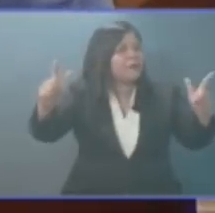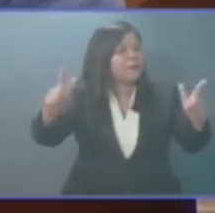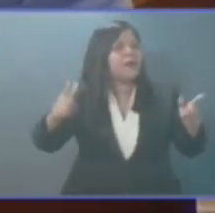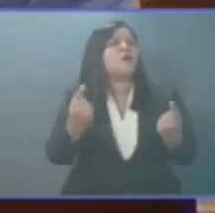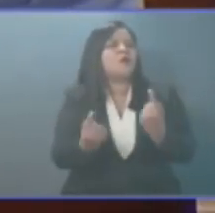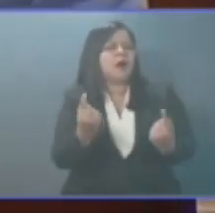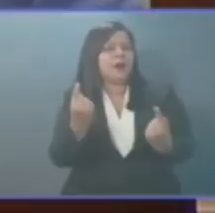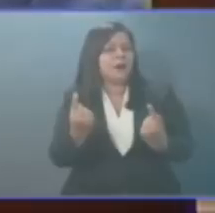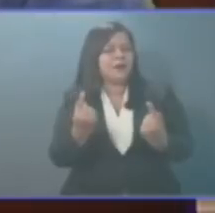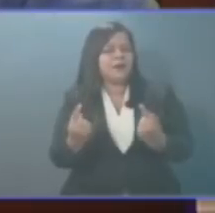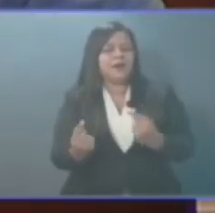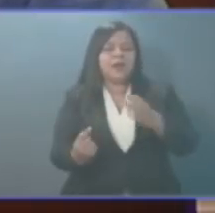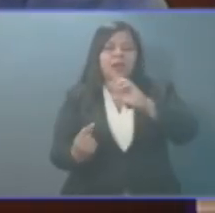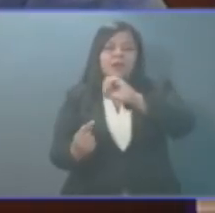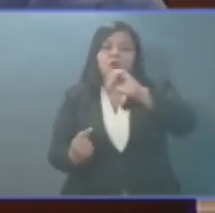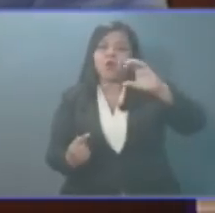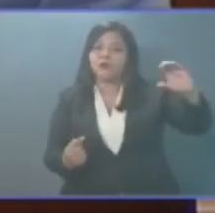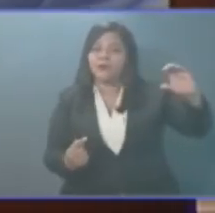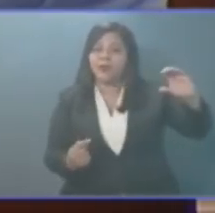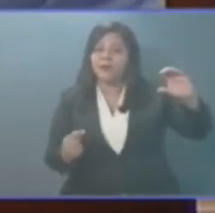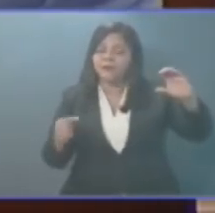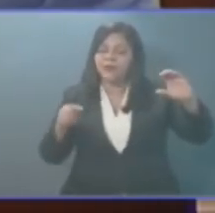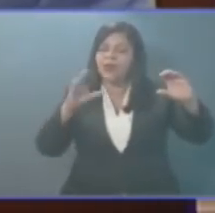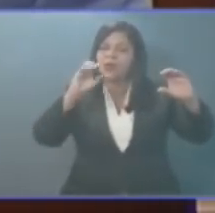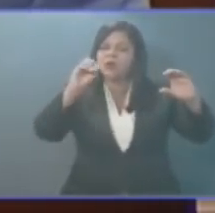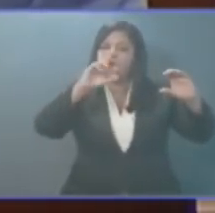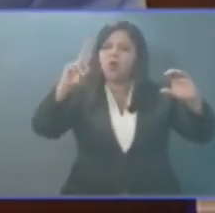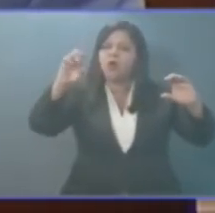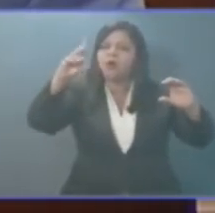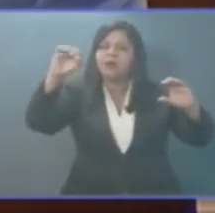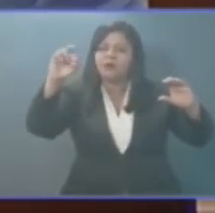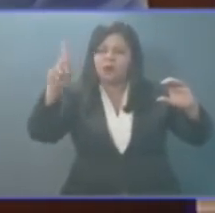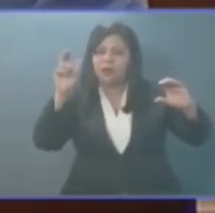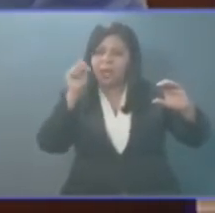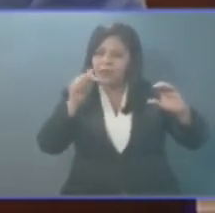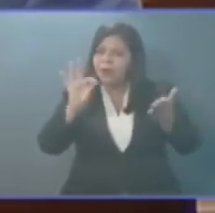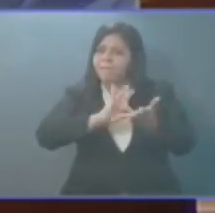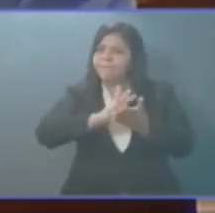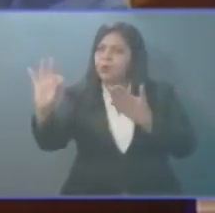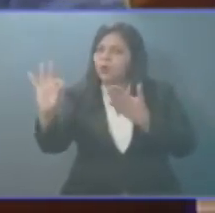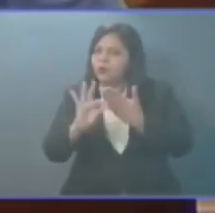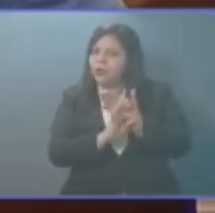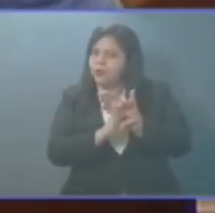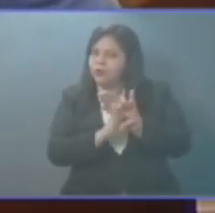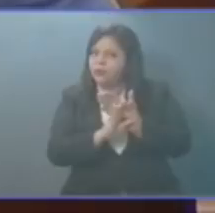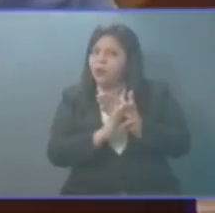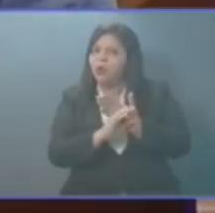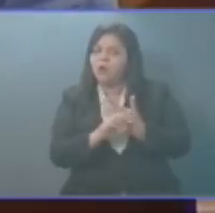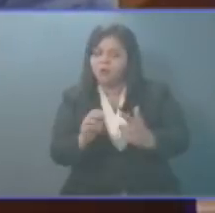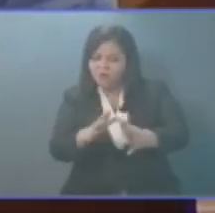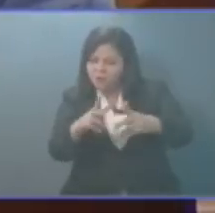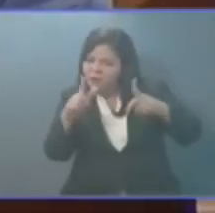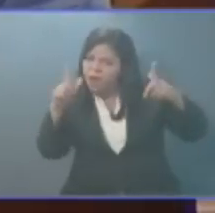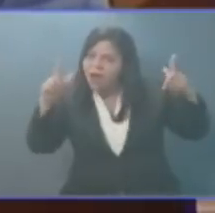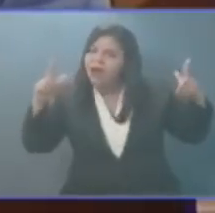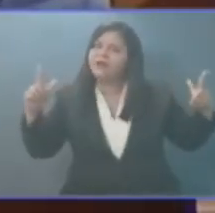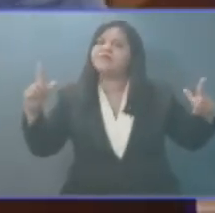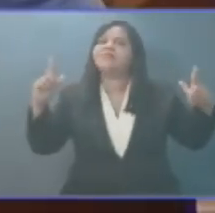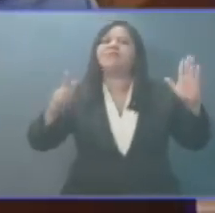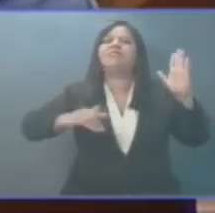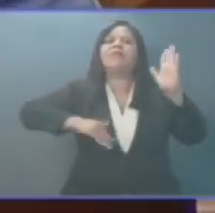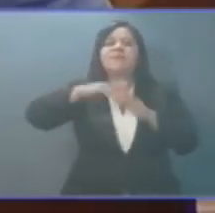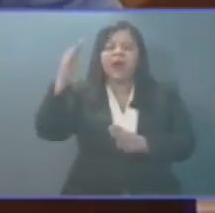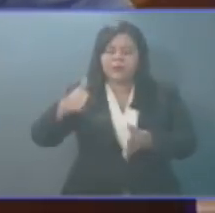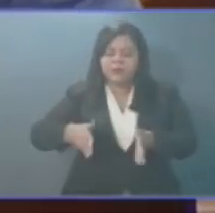del Corredor de Occidente. En este moderno proyecto, adicional al periférico Claudia Lars, ampliaremos